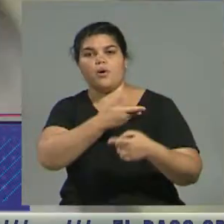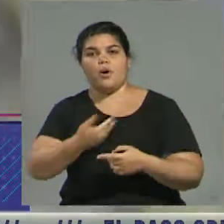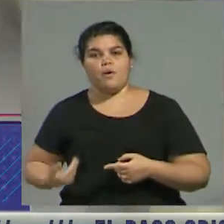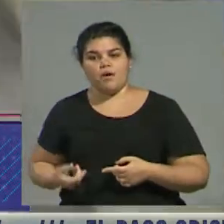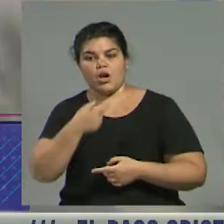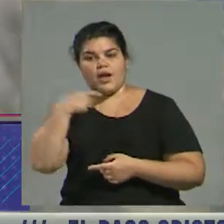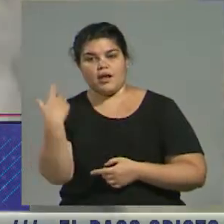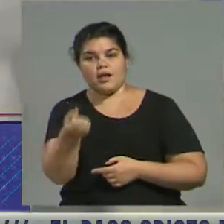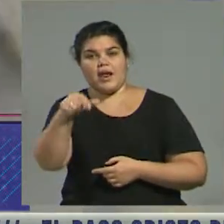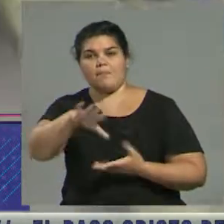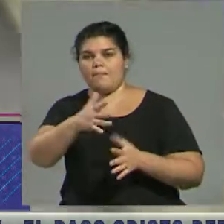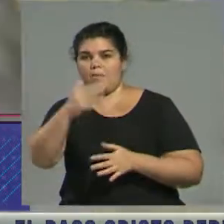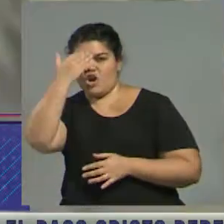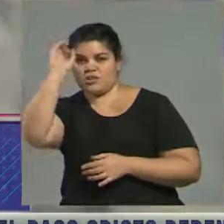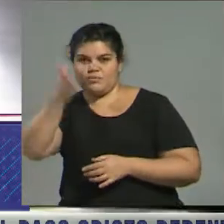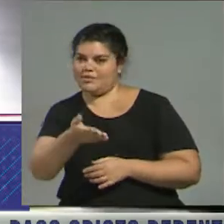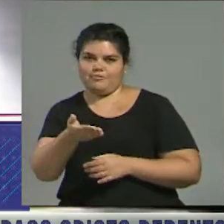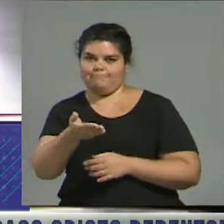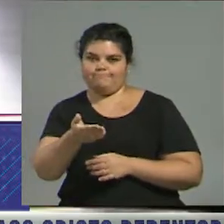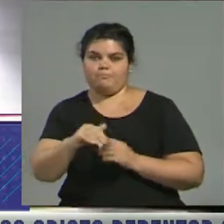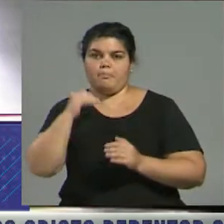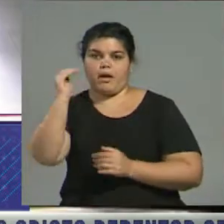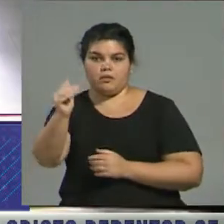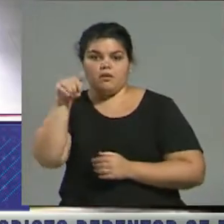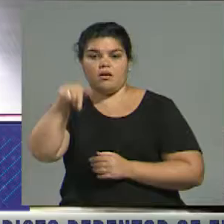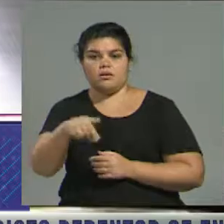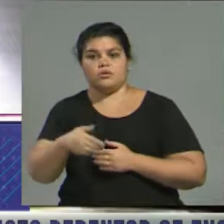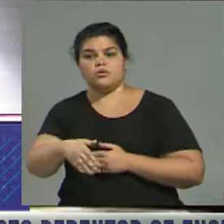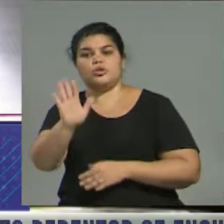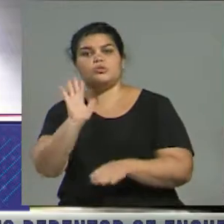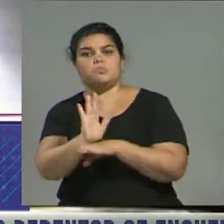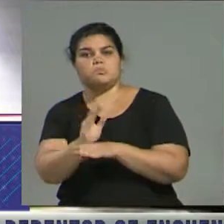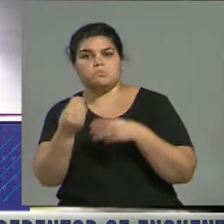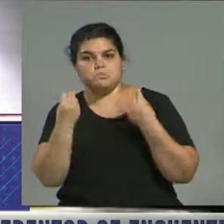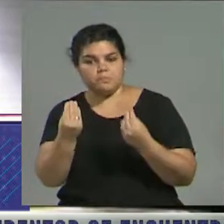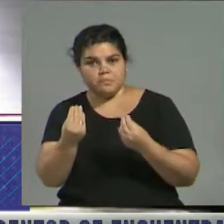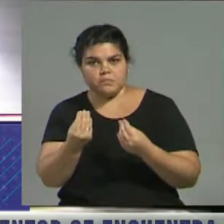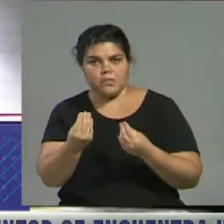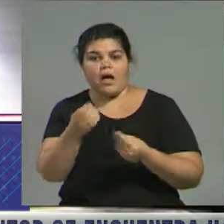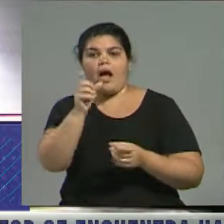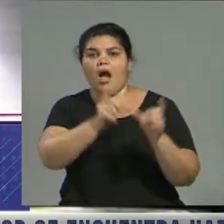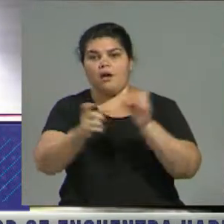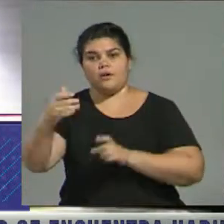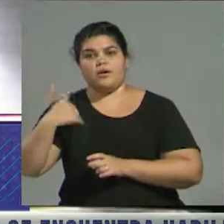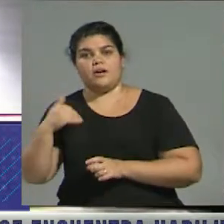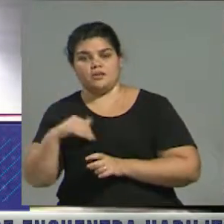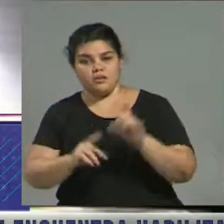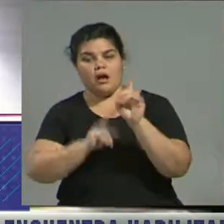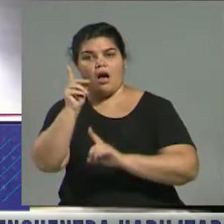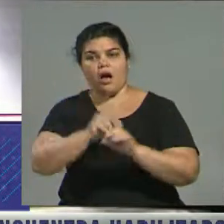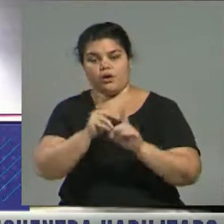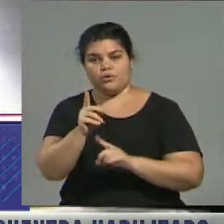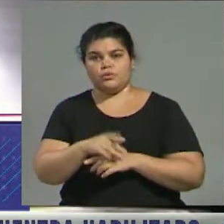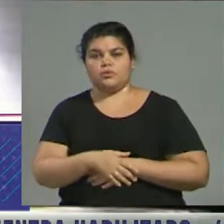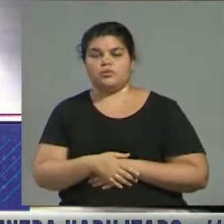torno al 15%. Esto probablemente hace que muchos argentinos empiecen a buscar algún refugio y como por ahí el plazo fijo